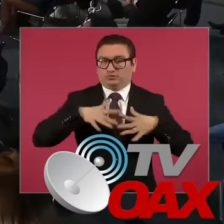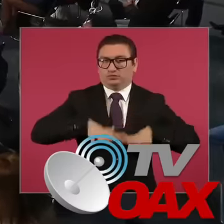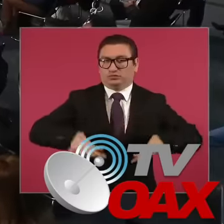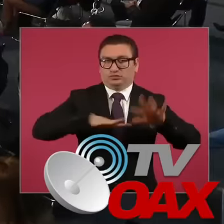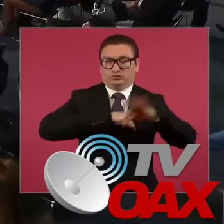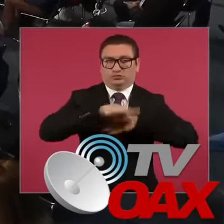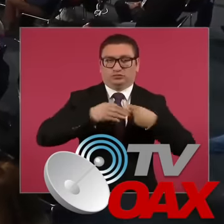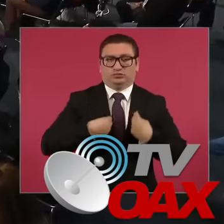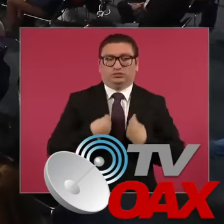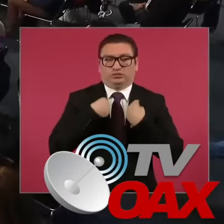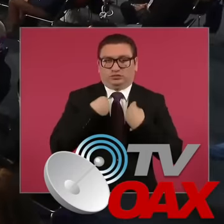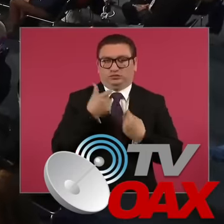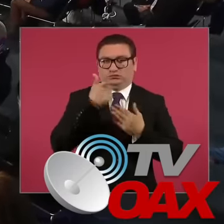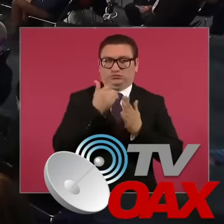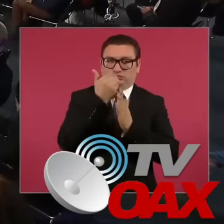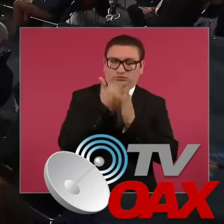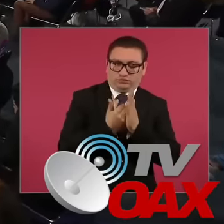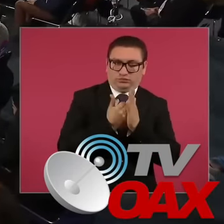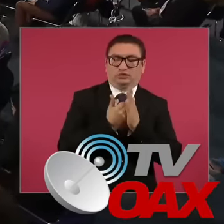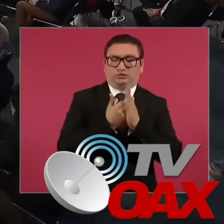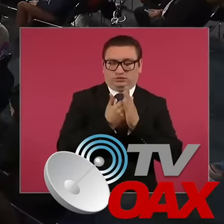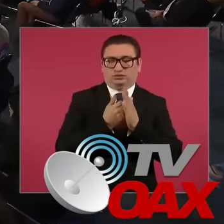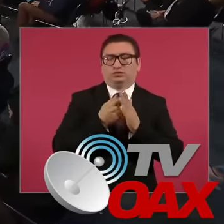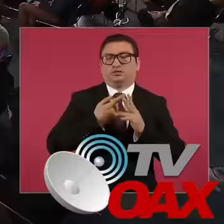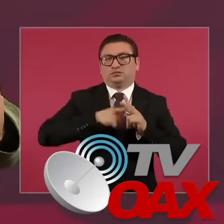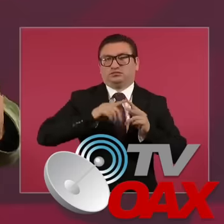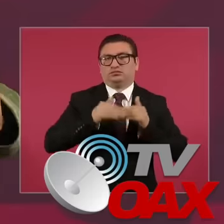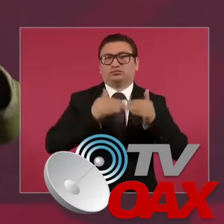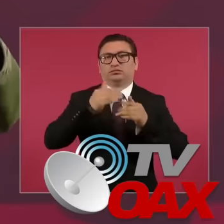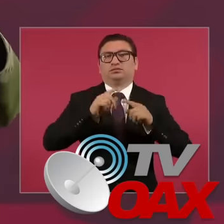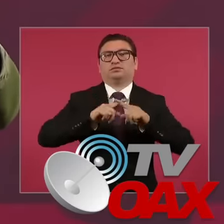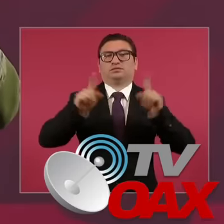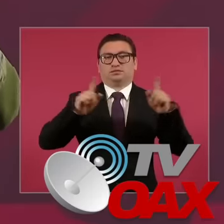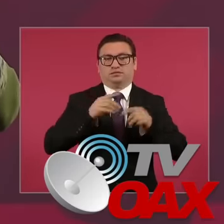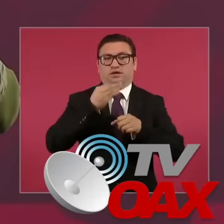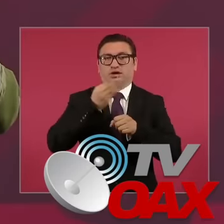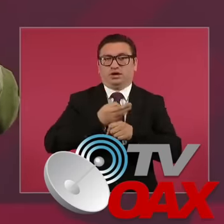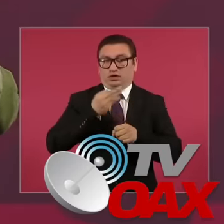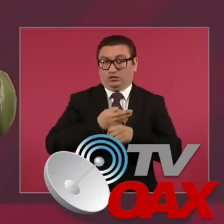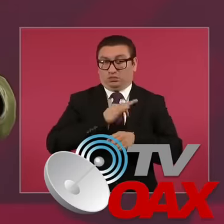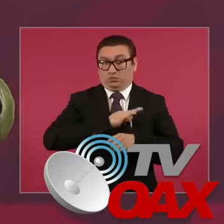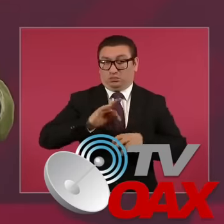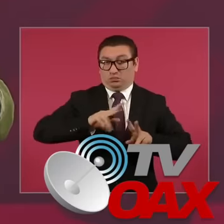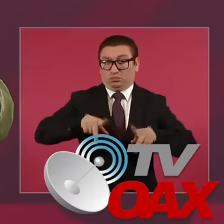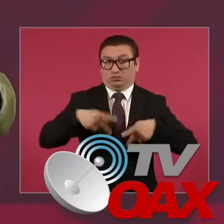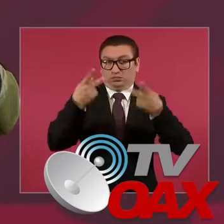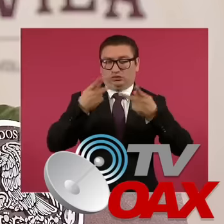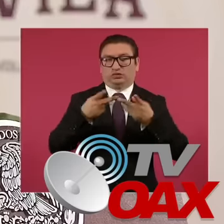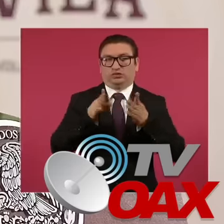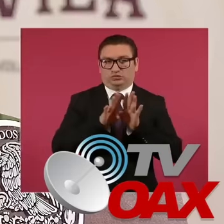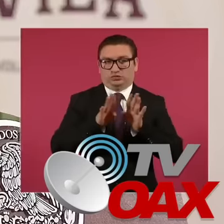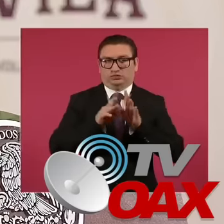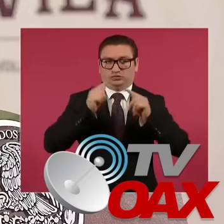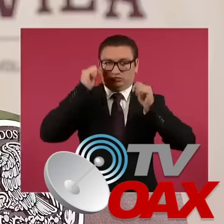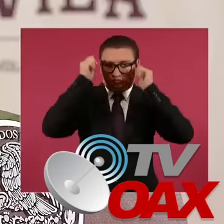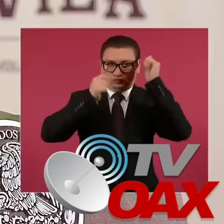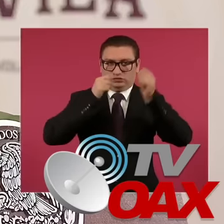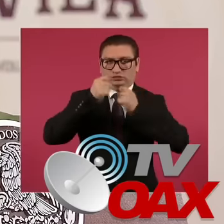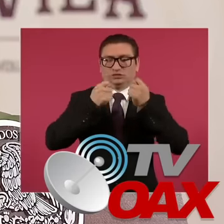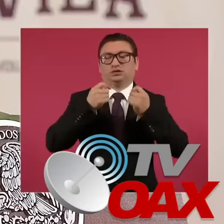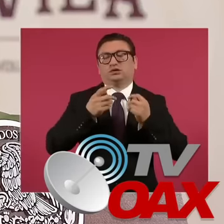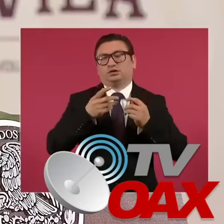es la tarifa más baja, pues ustedes van a notar una diferencia. En tanto solo podamos vender las tarifas de turista y